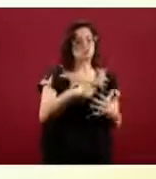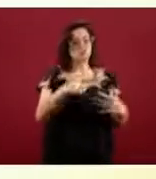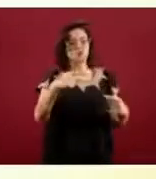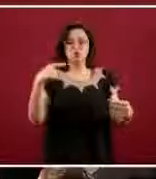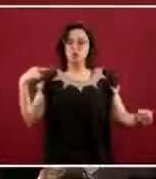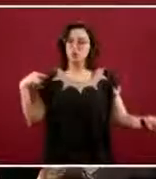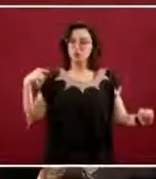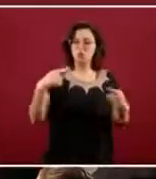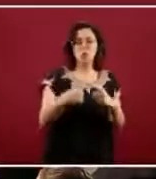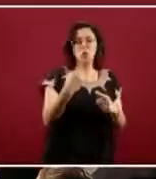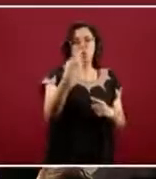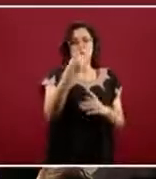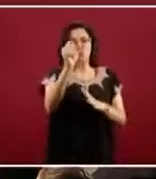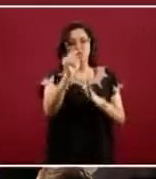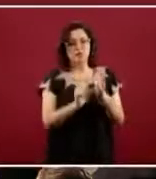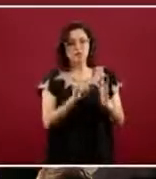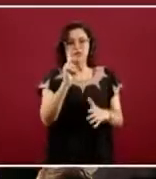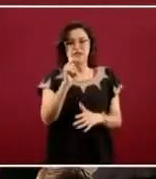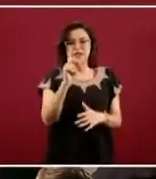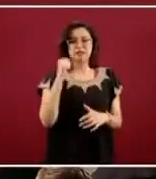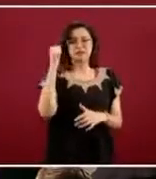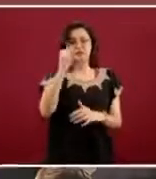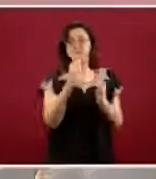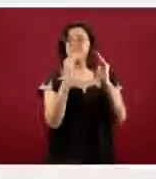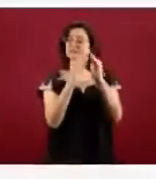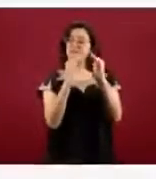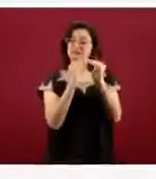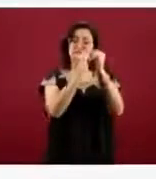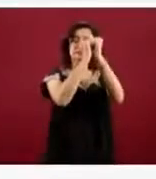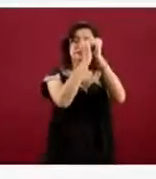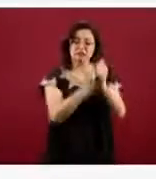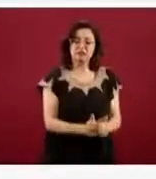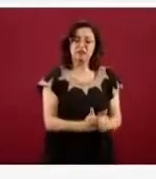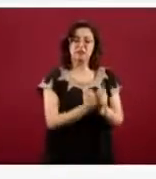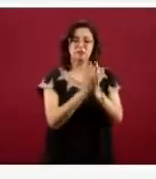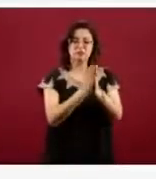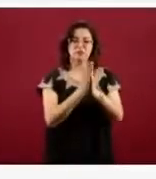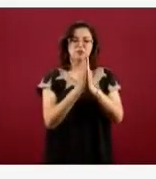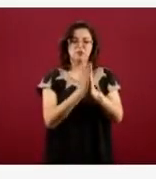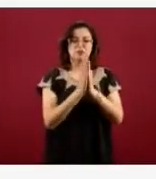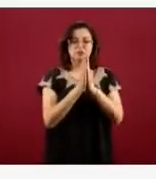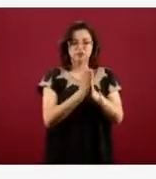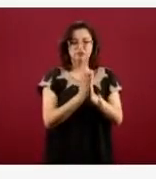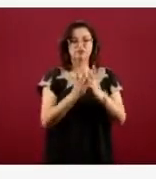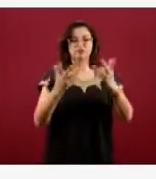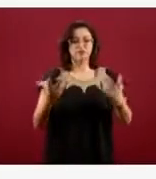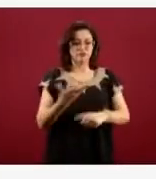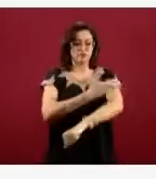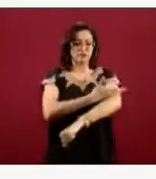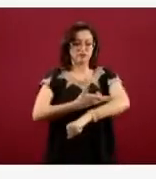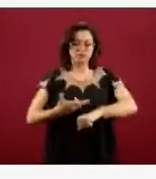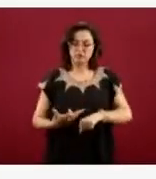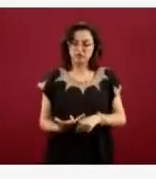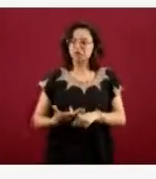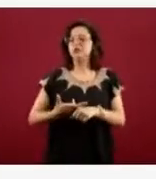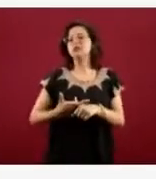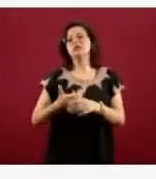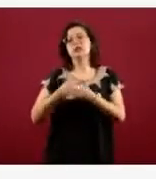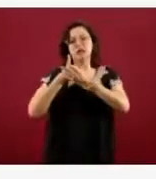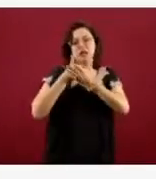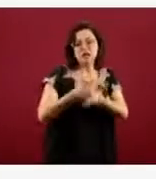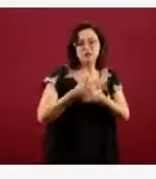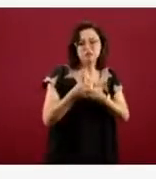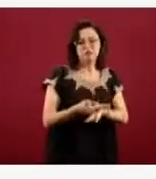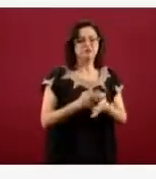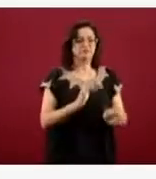este mes hasta el 30 de abril, por favor, se queden en casa, que sus familias activen un protocolo de